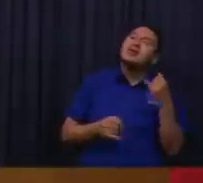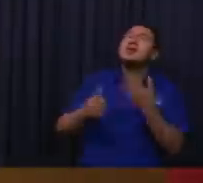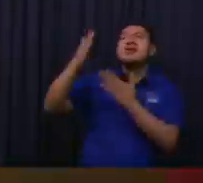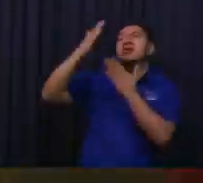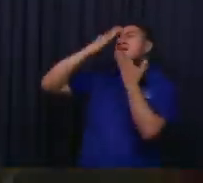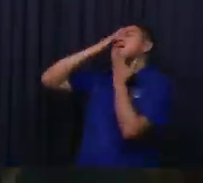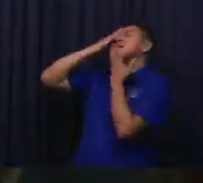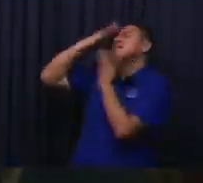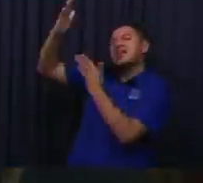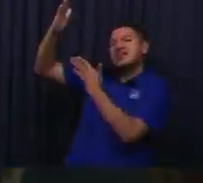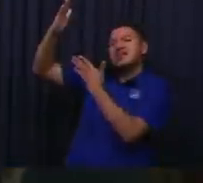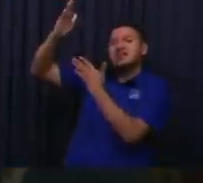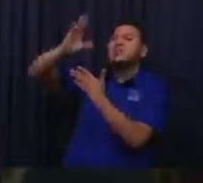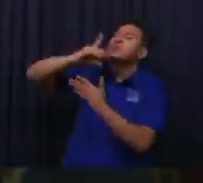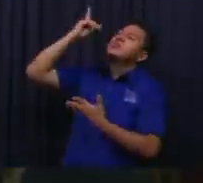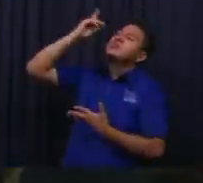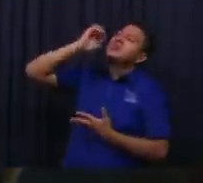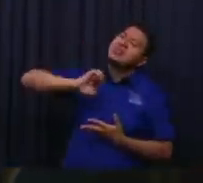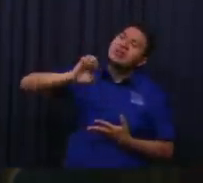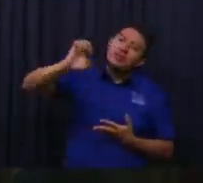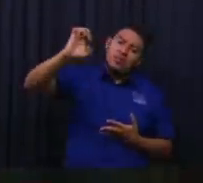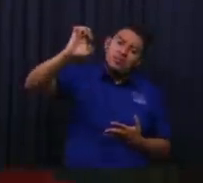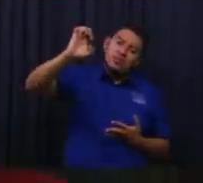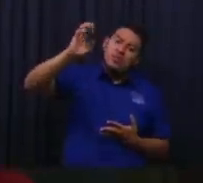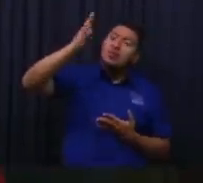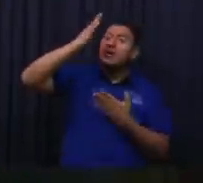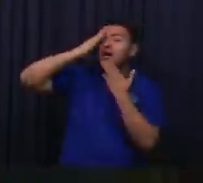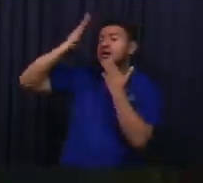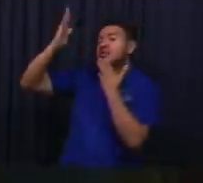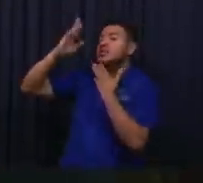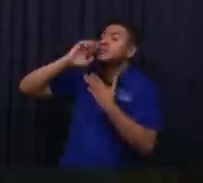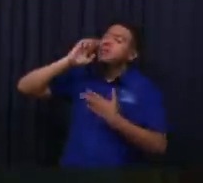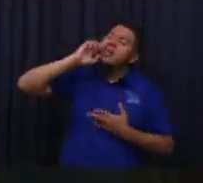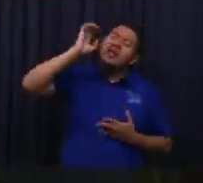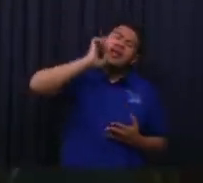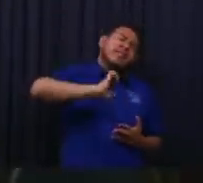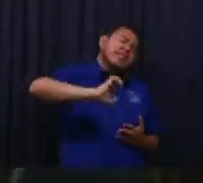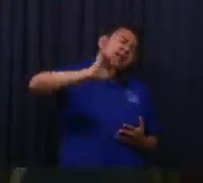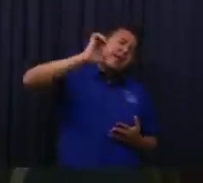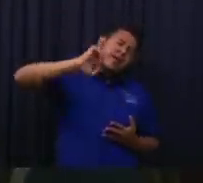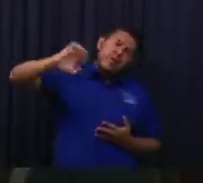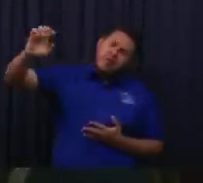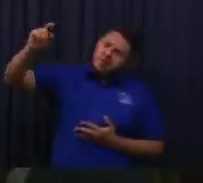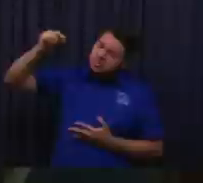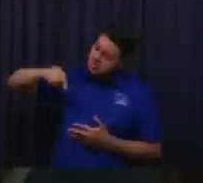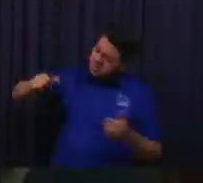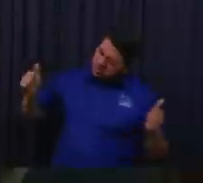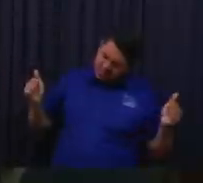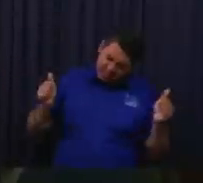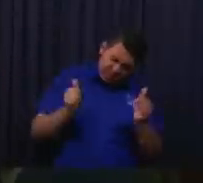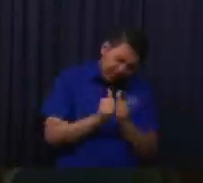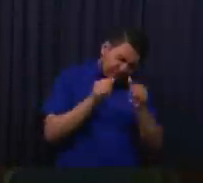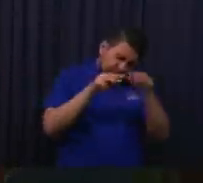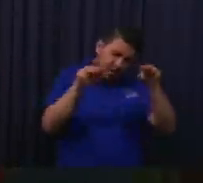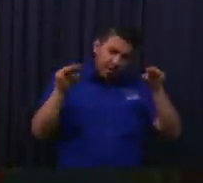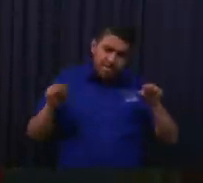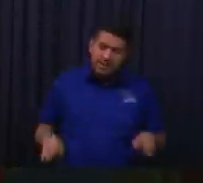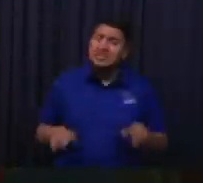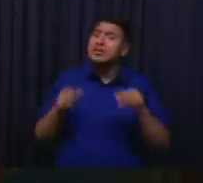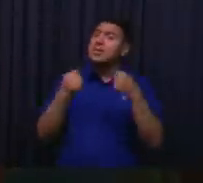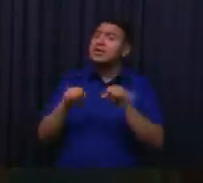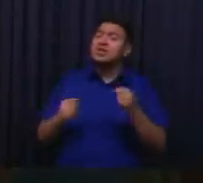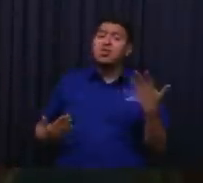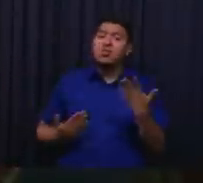Gracias, Dios eterno. Gracias, Padre eterno. Hoy nos acercamos a la mesa para hacer nuevos